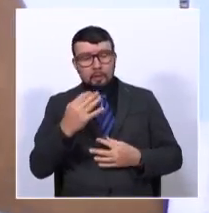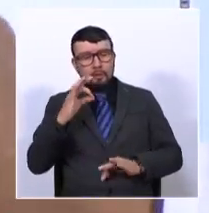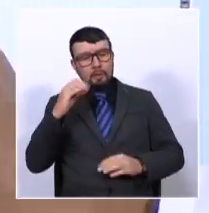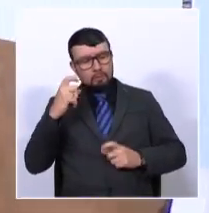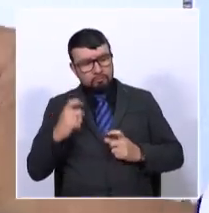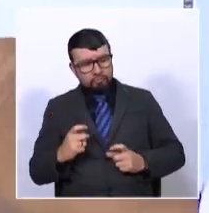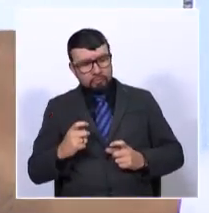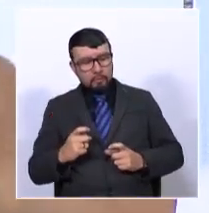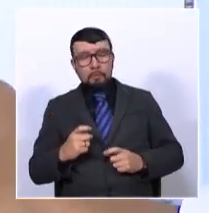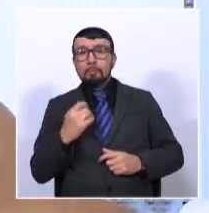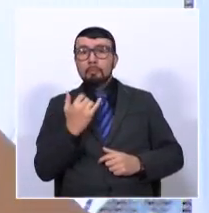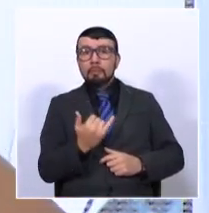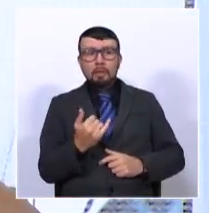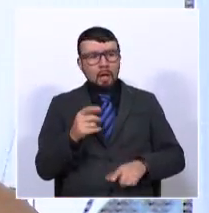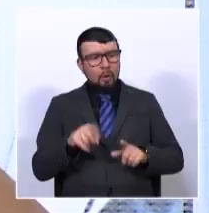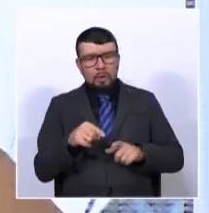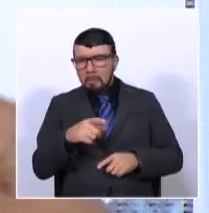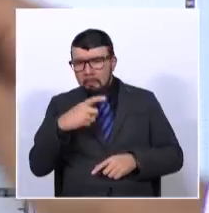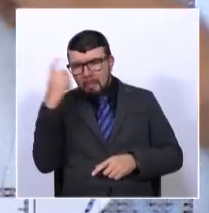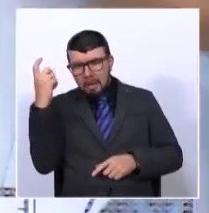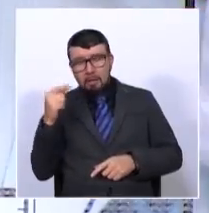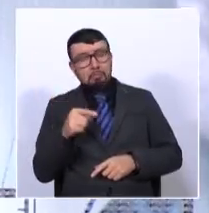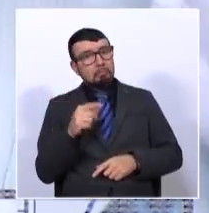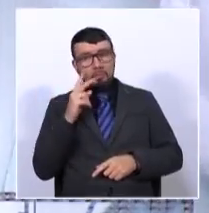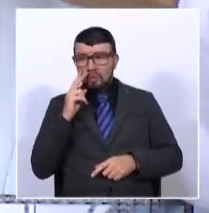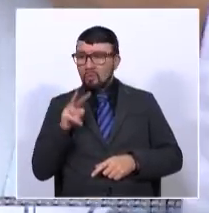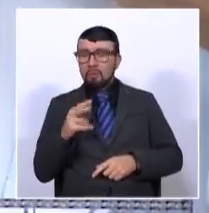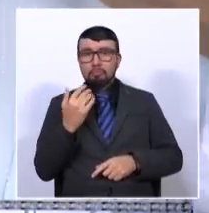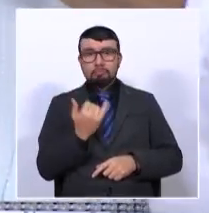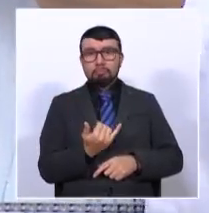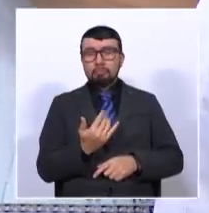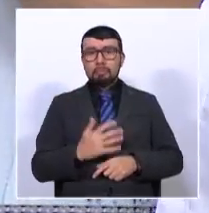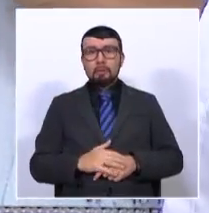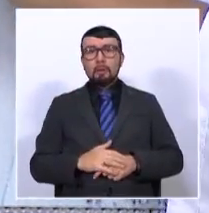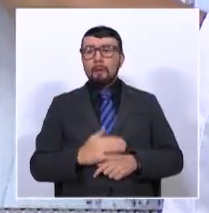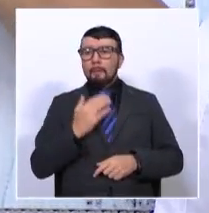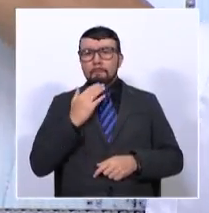partes blandas que no vemos a los rayos X. Ahí vemos lo blanco